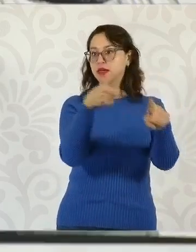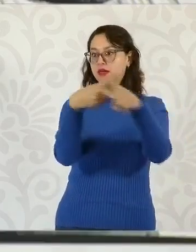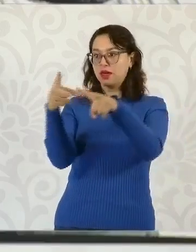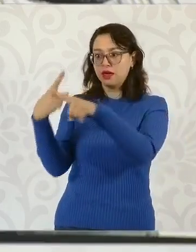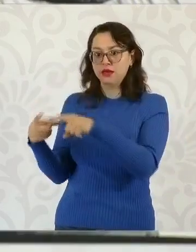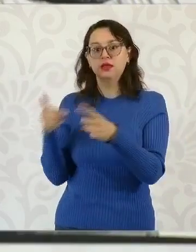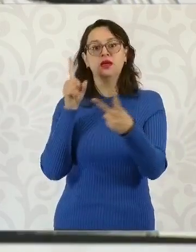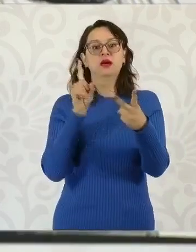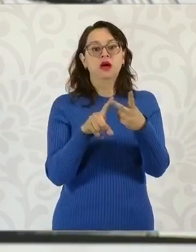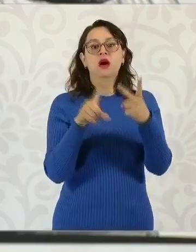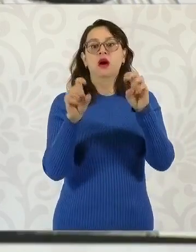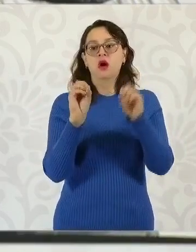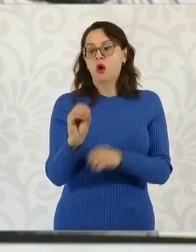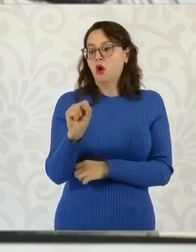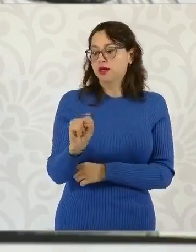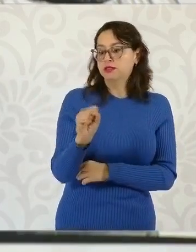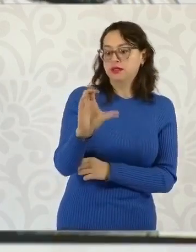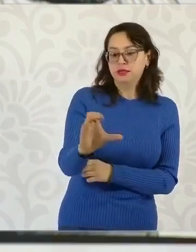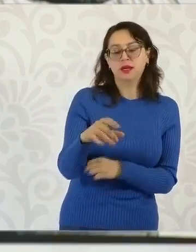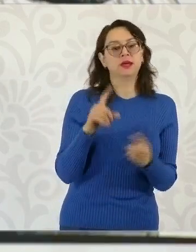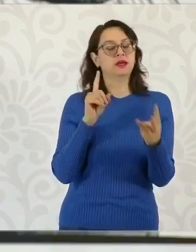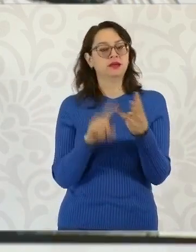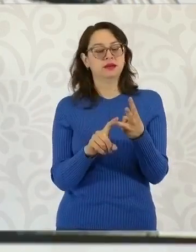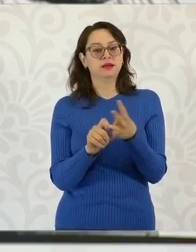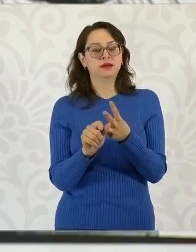con organizaciones de la sociedad civil.